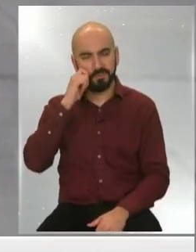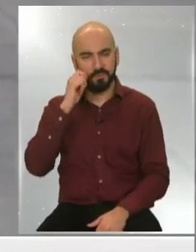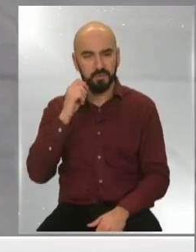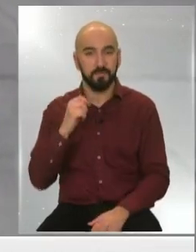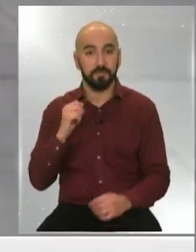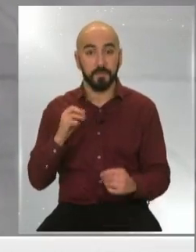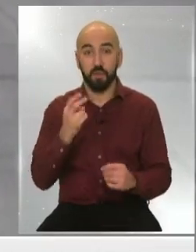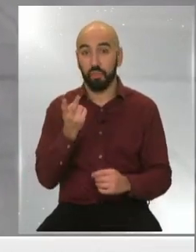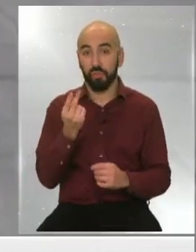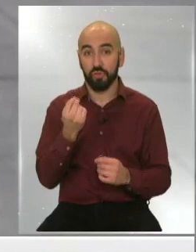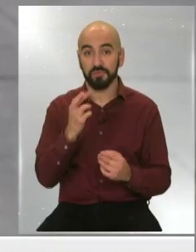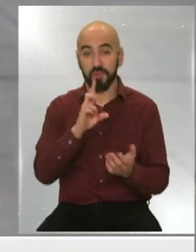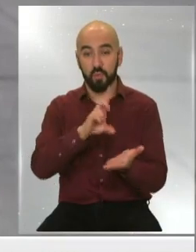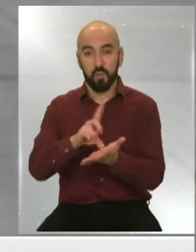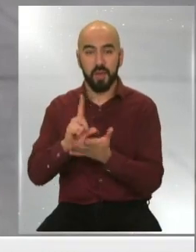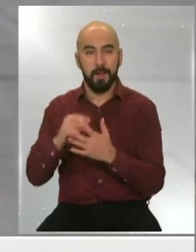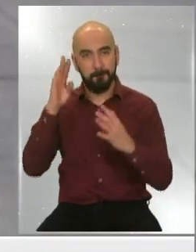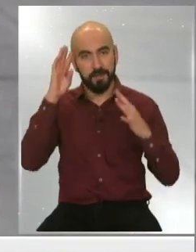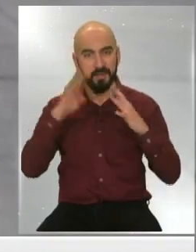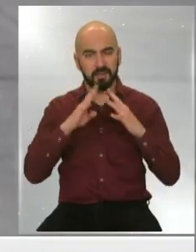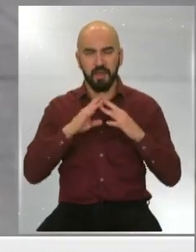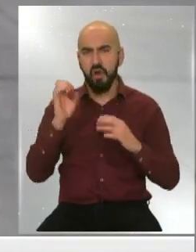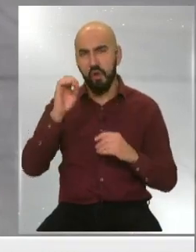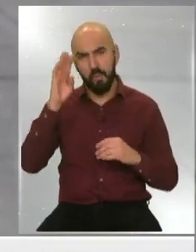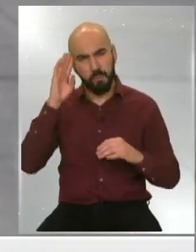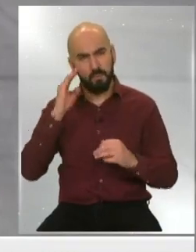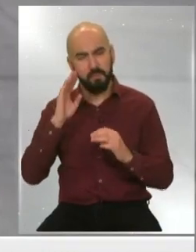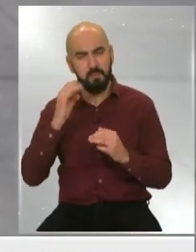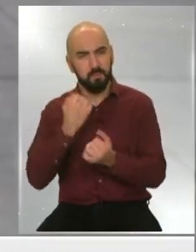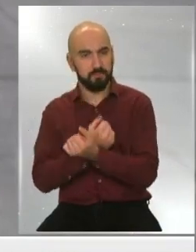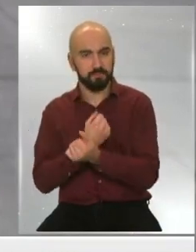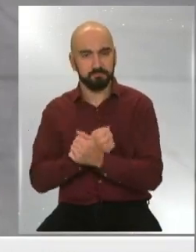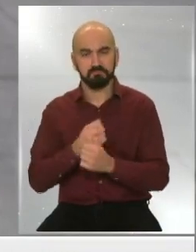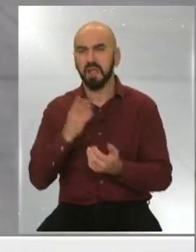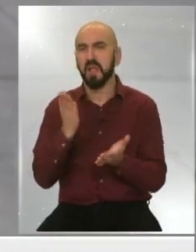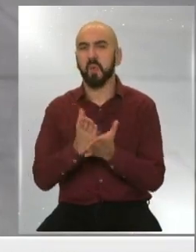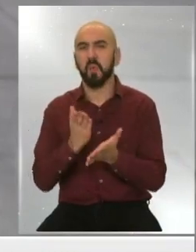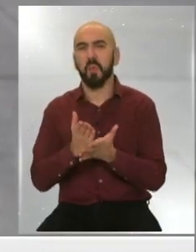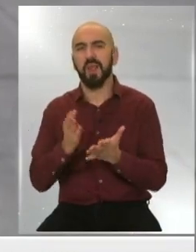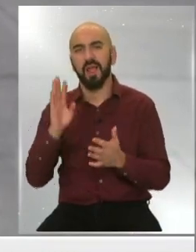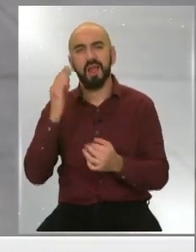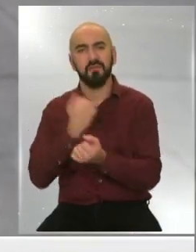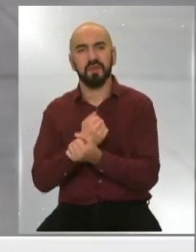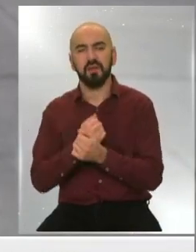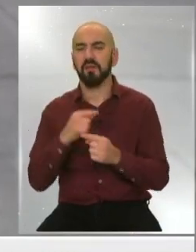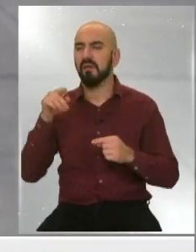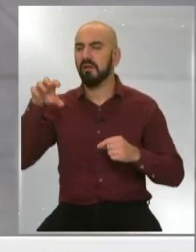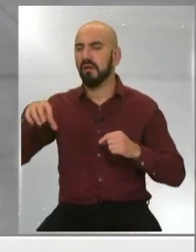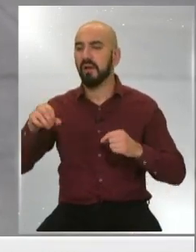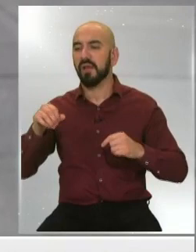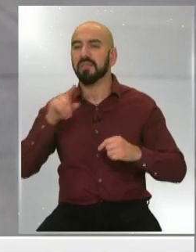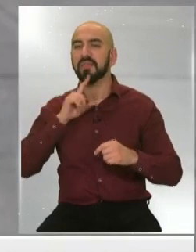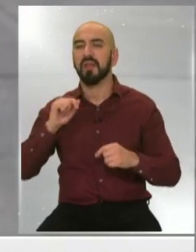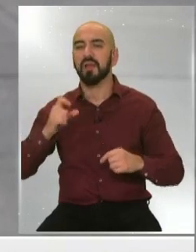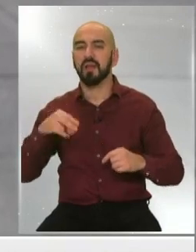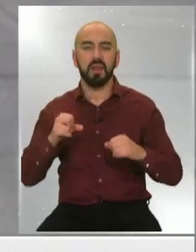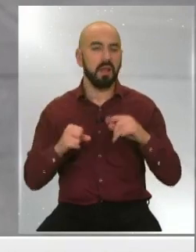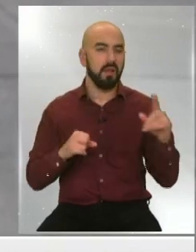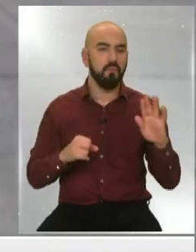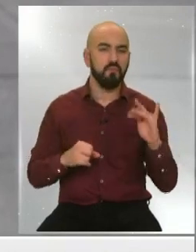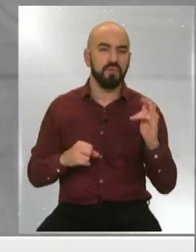12 lugares militares o policiales, la Escuela Carabinero, el Regimiento Tacna, el Regimiento Buin, la Escuela de Investigación,